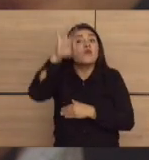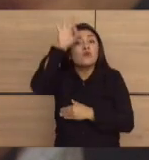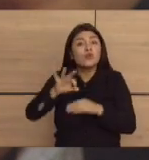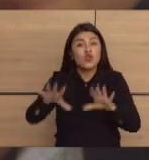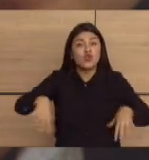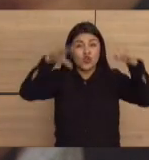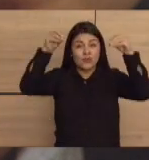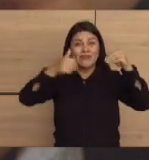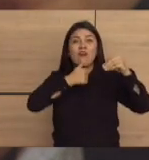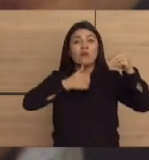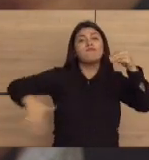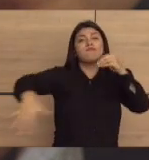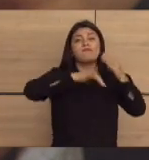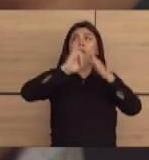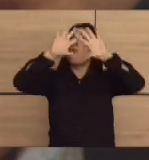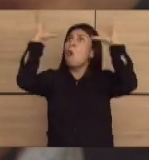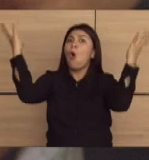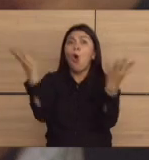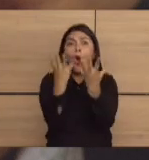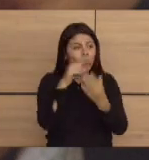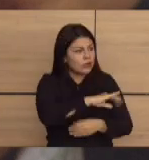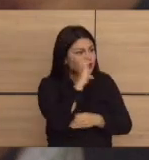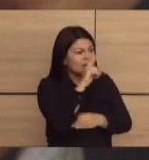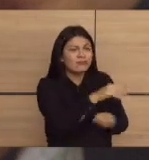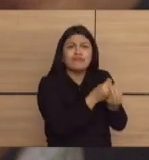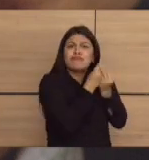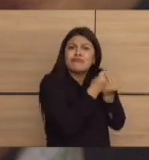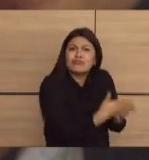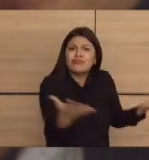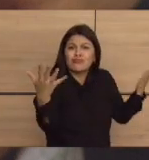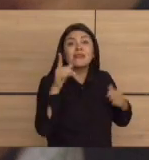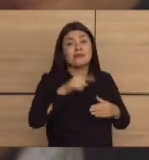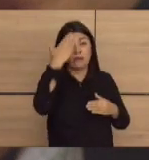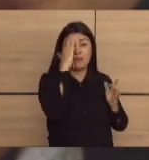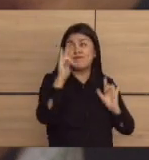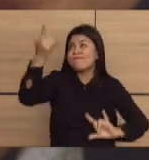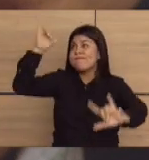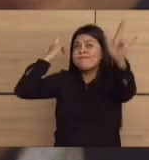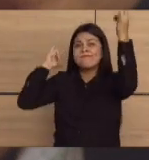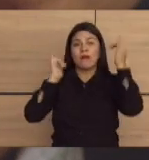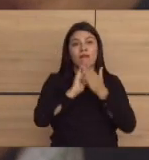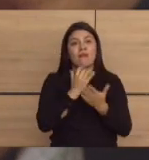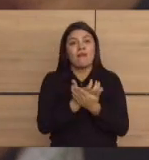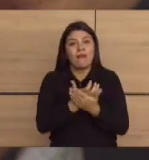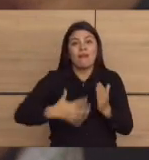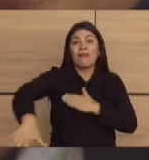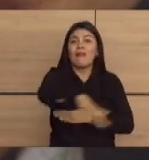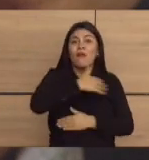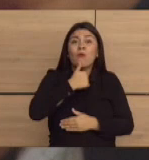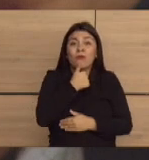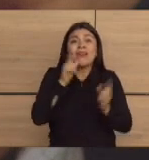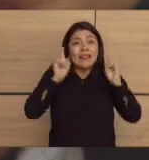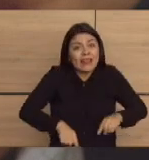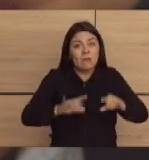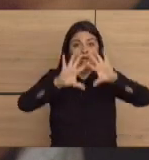del mundo, que más del 50% de nuestro territorio es selva tropical húmeda, que el 35% de nuestro territorio